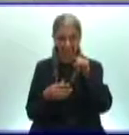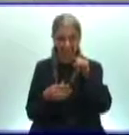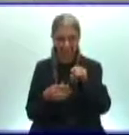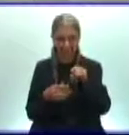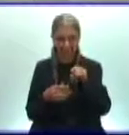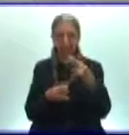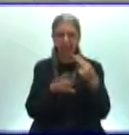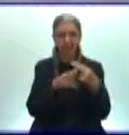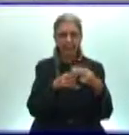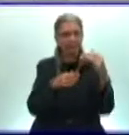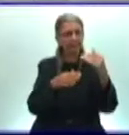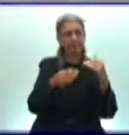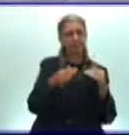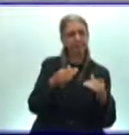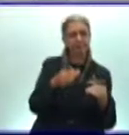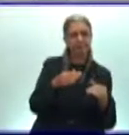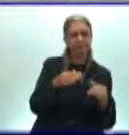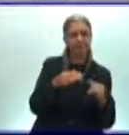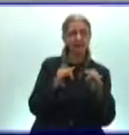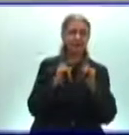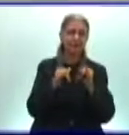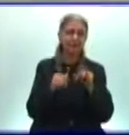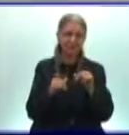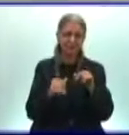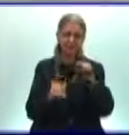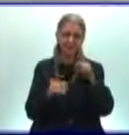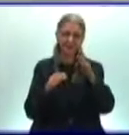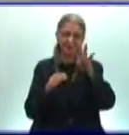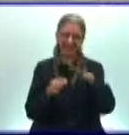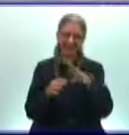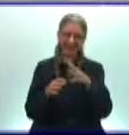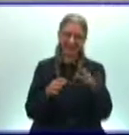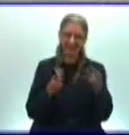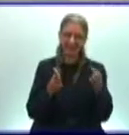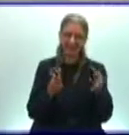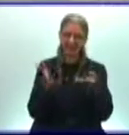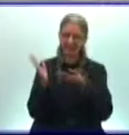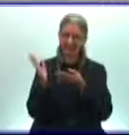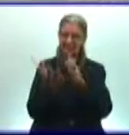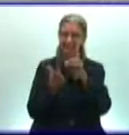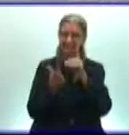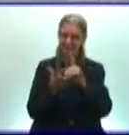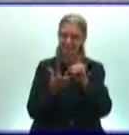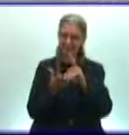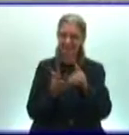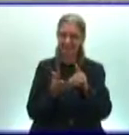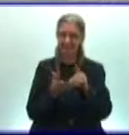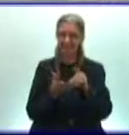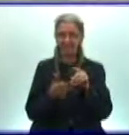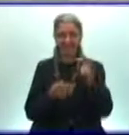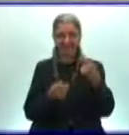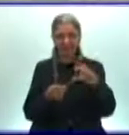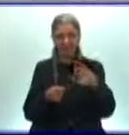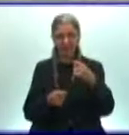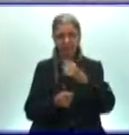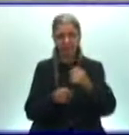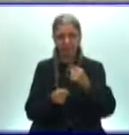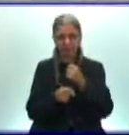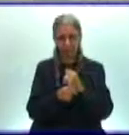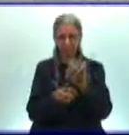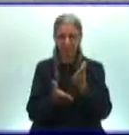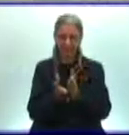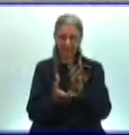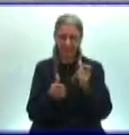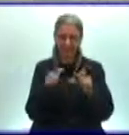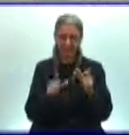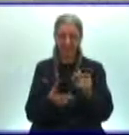otras informaciones que podemos extraer de la tabla periódica, que es una importante tabla de datos que debemos utilizar en nuestras